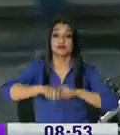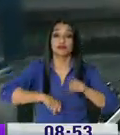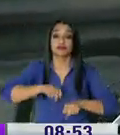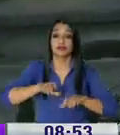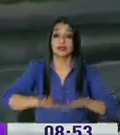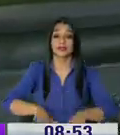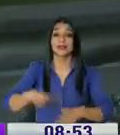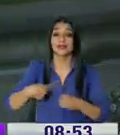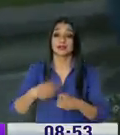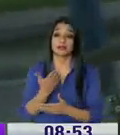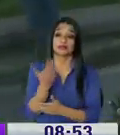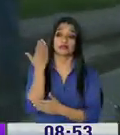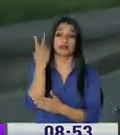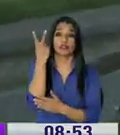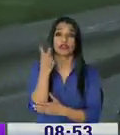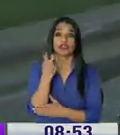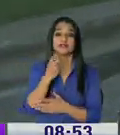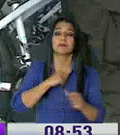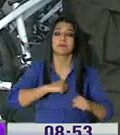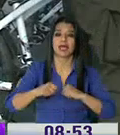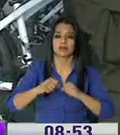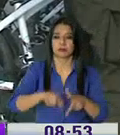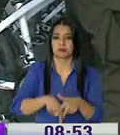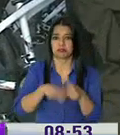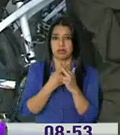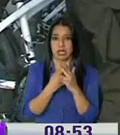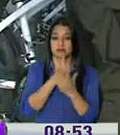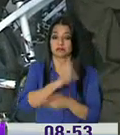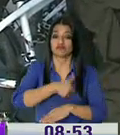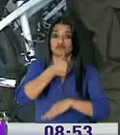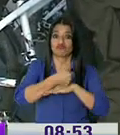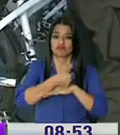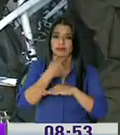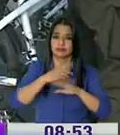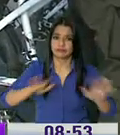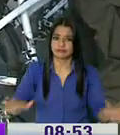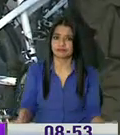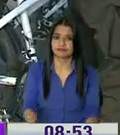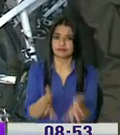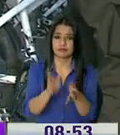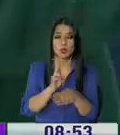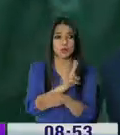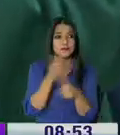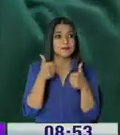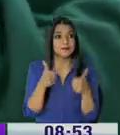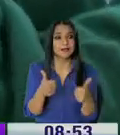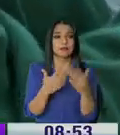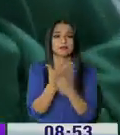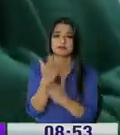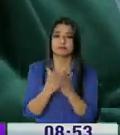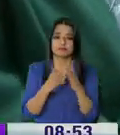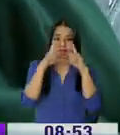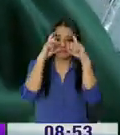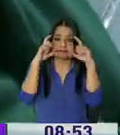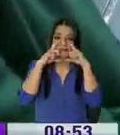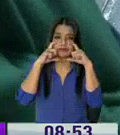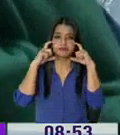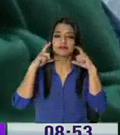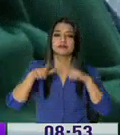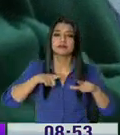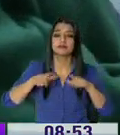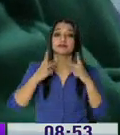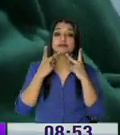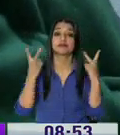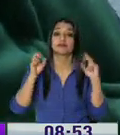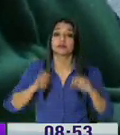en la capital el 12 de mayo. De acuerdo a las autoridades, el objetivo es promover el uso adecuado de los implementos de bioseguridad en espacios